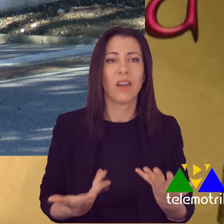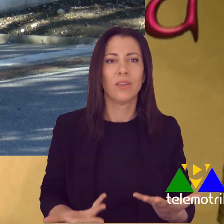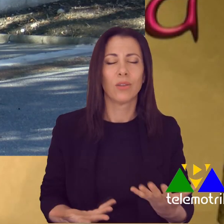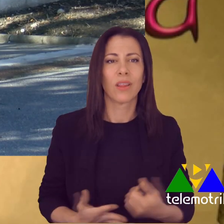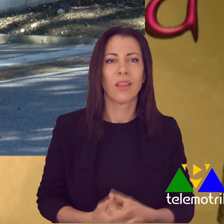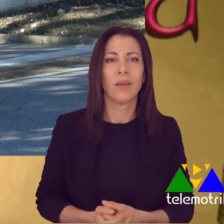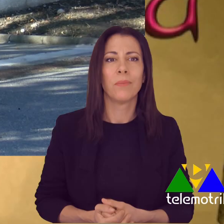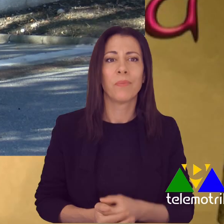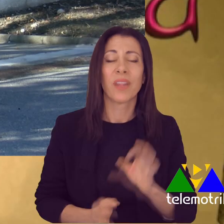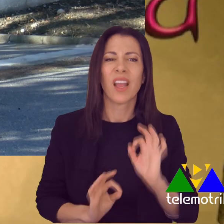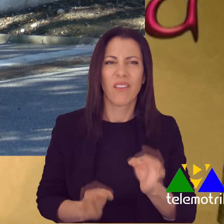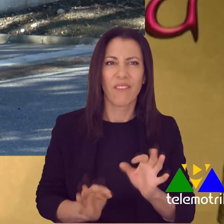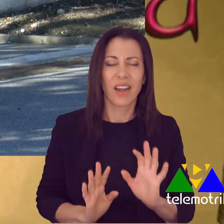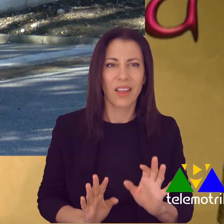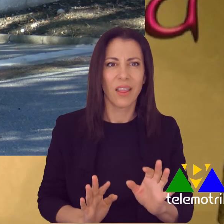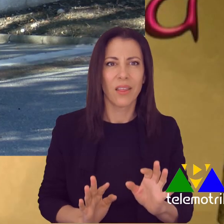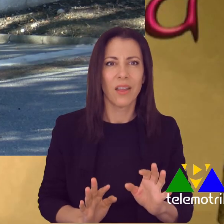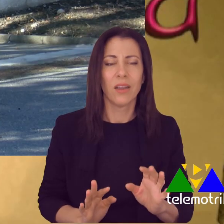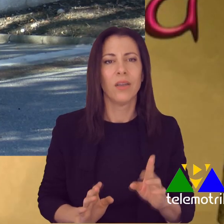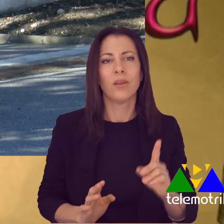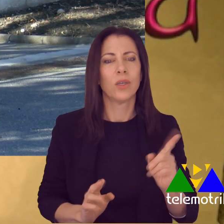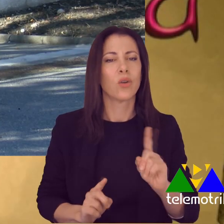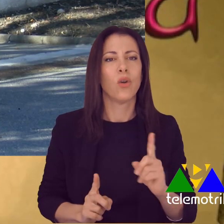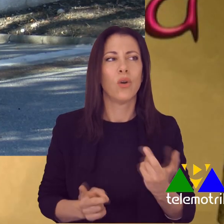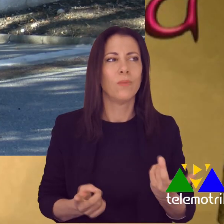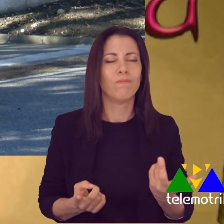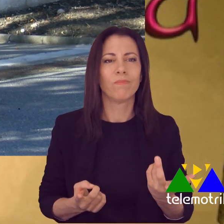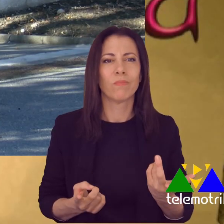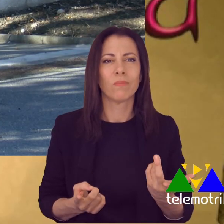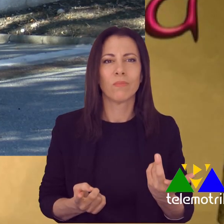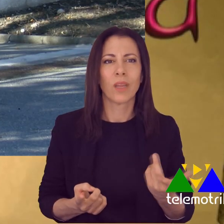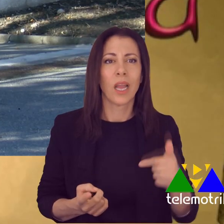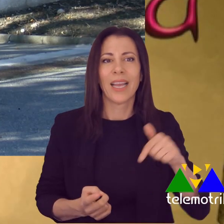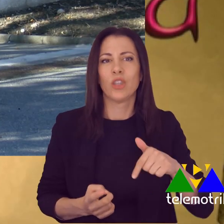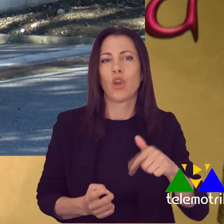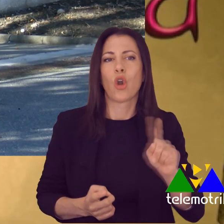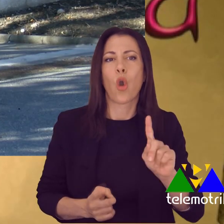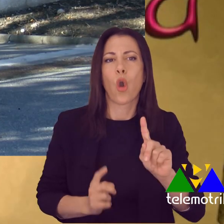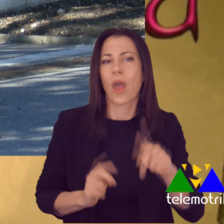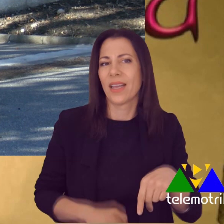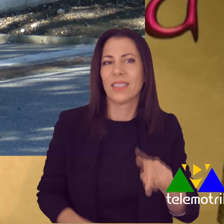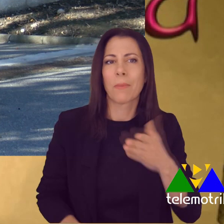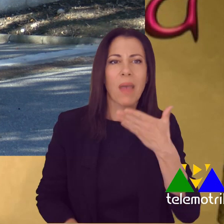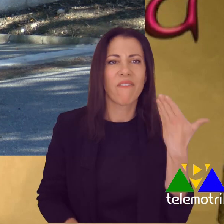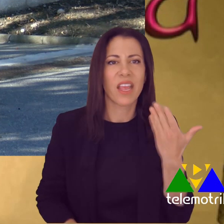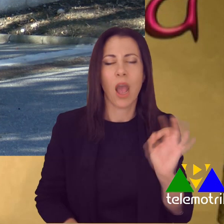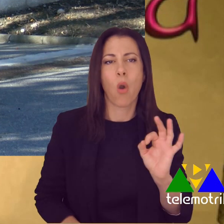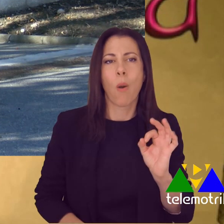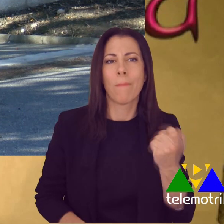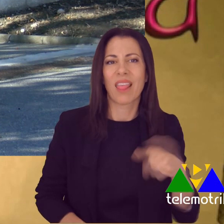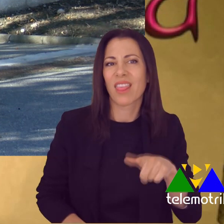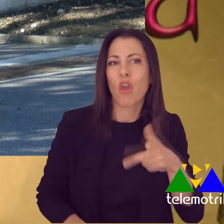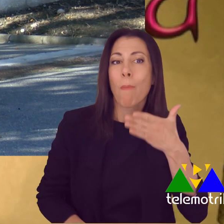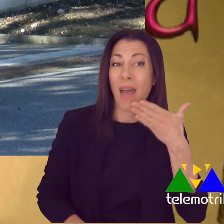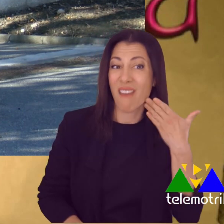que es verdad que no fueron, esto no fue Marbella ni fue nada por el estilo,